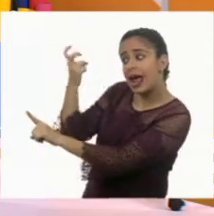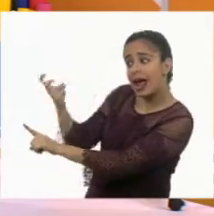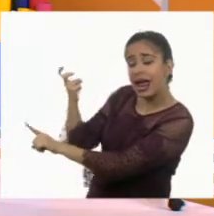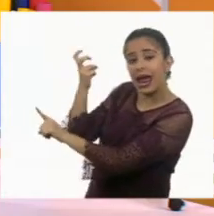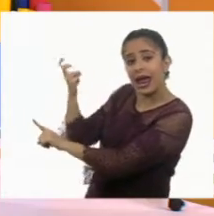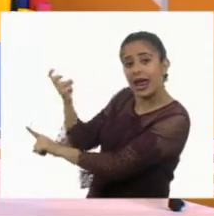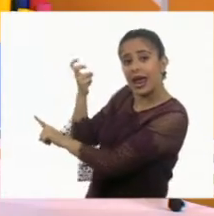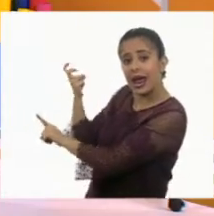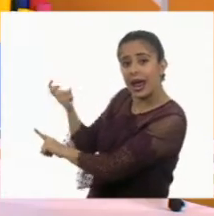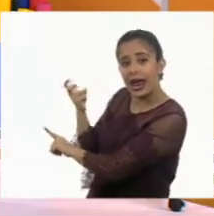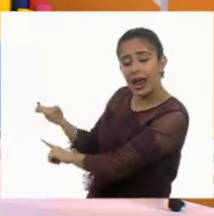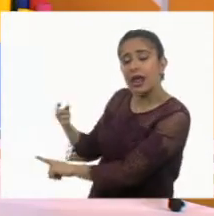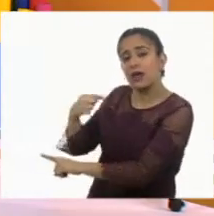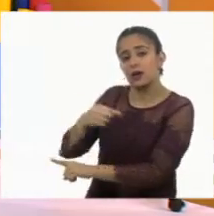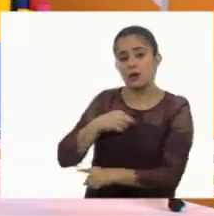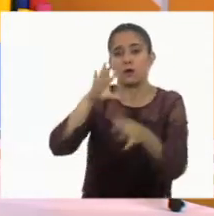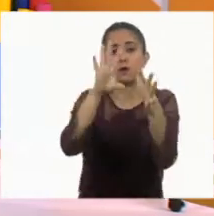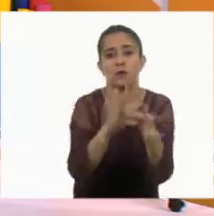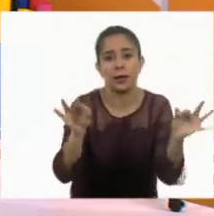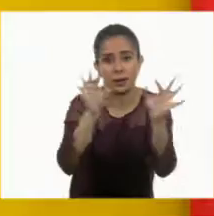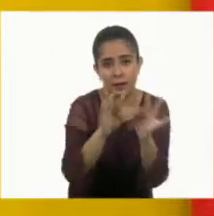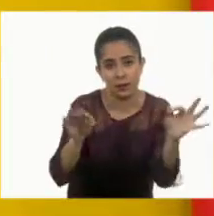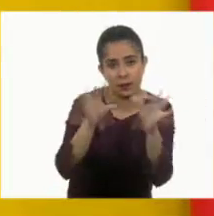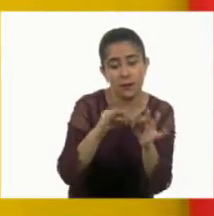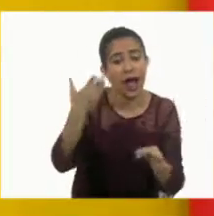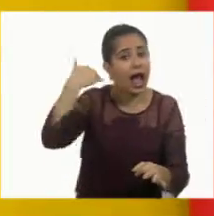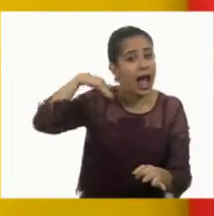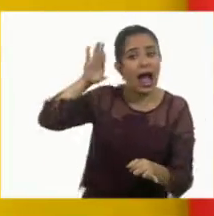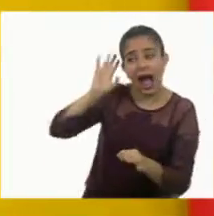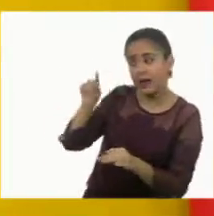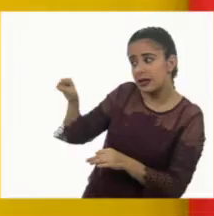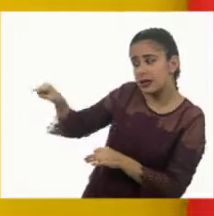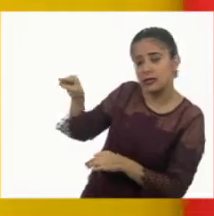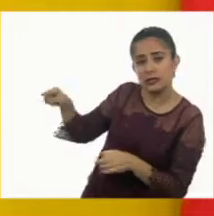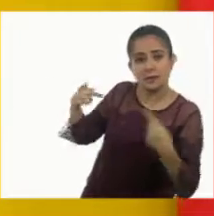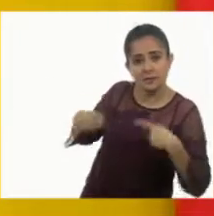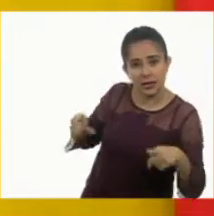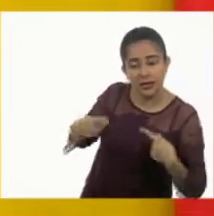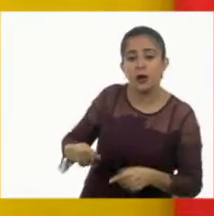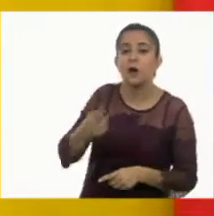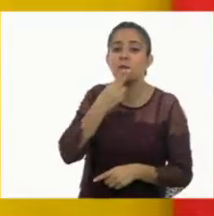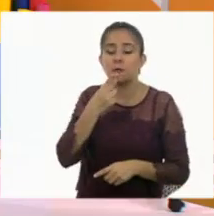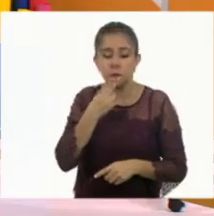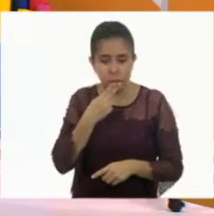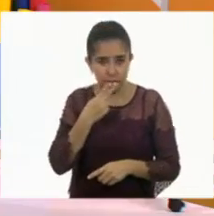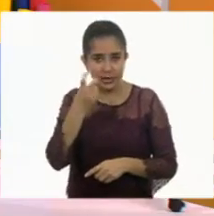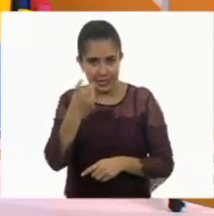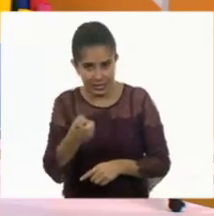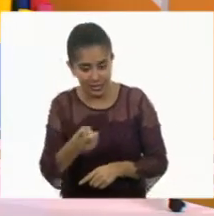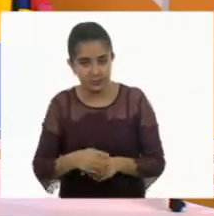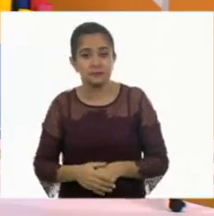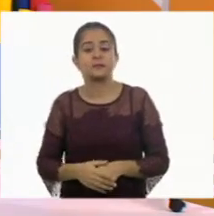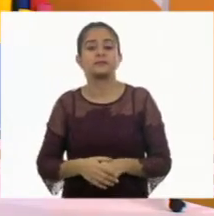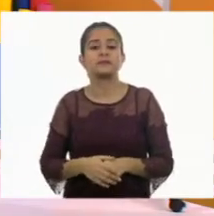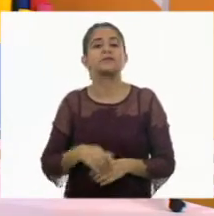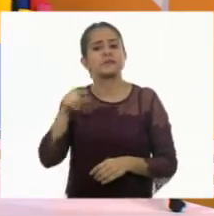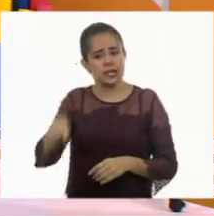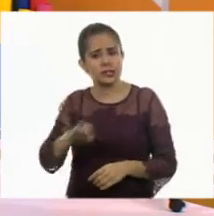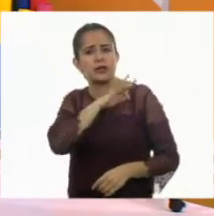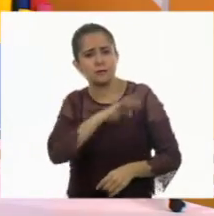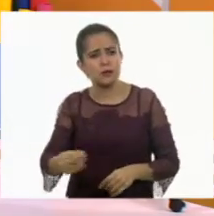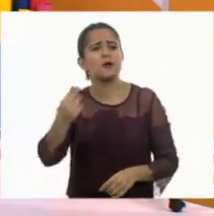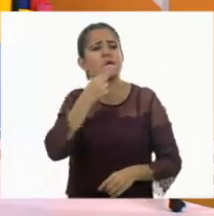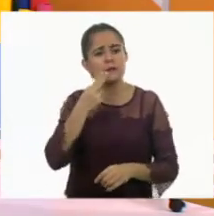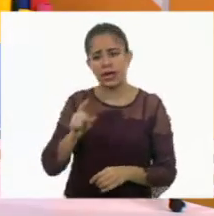y está fuera del tiempo y espacio en que sucedió. Además, usa nexos. Pero aquí puedo utilizar unos signos de